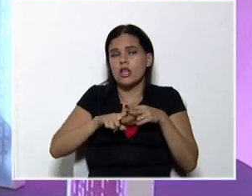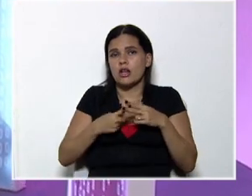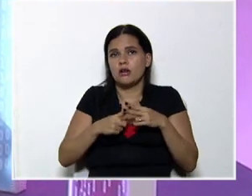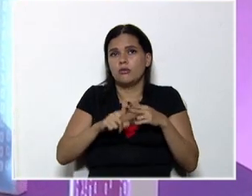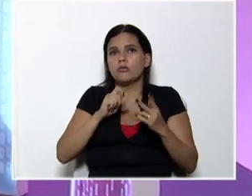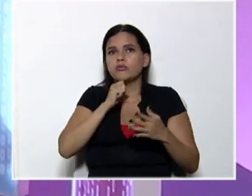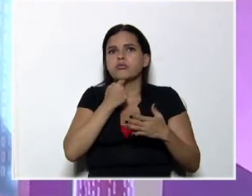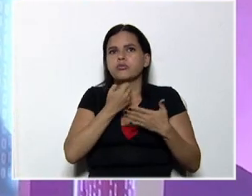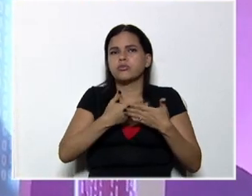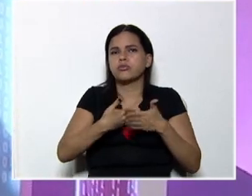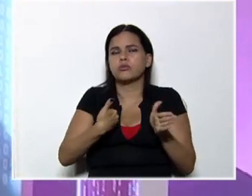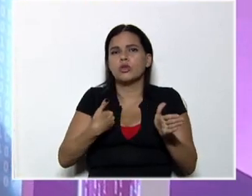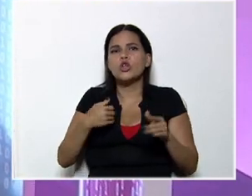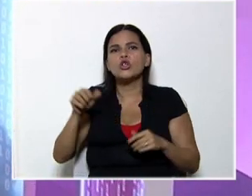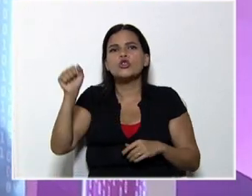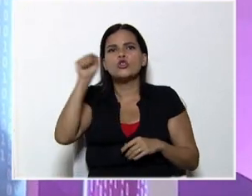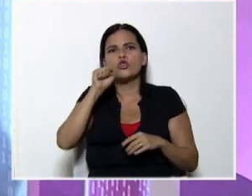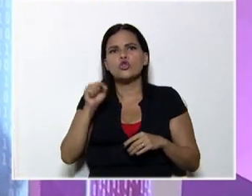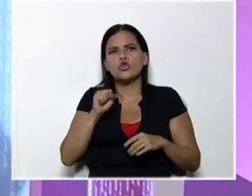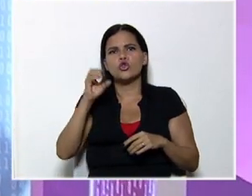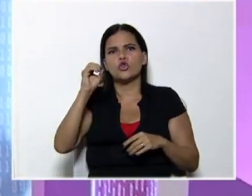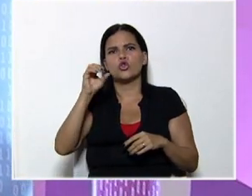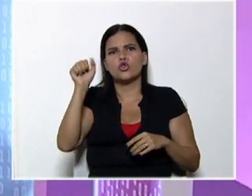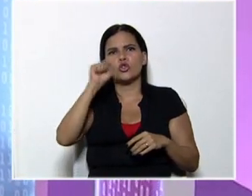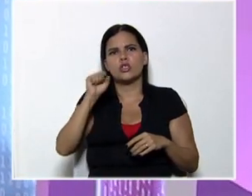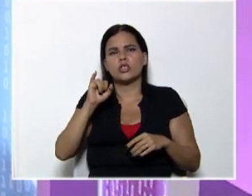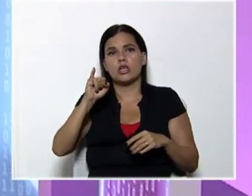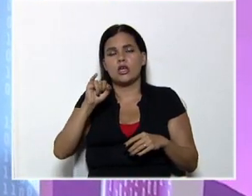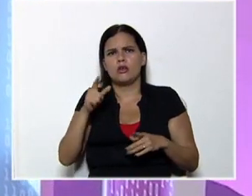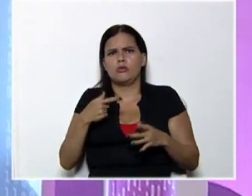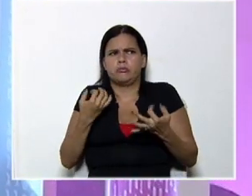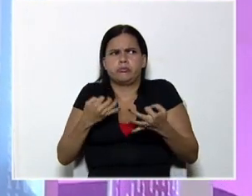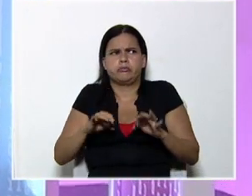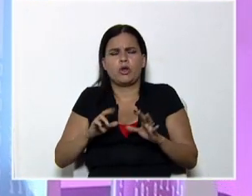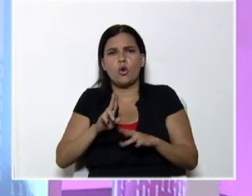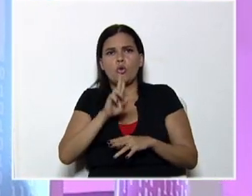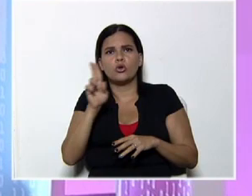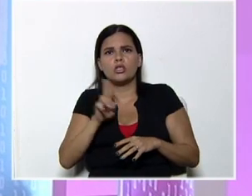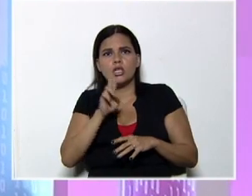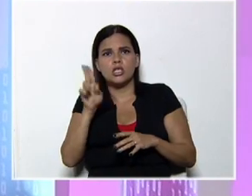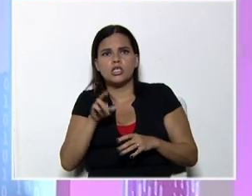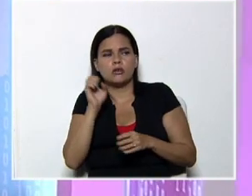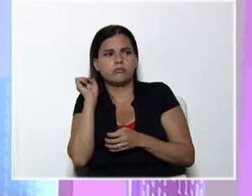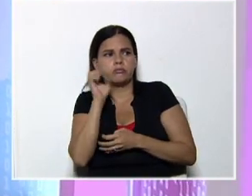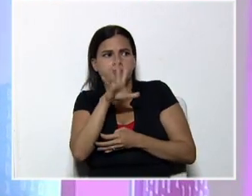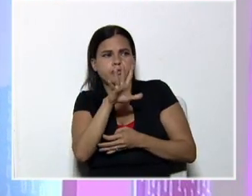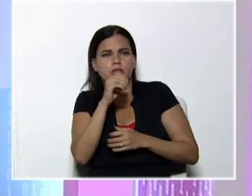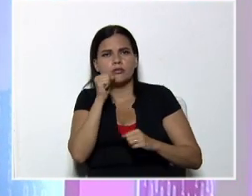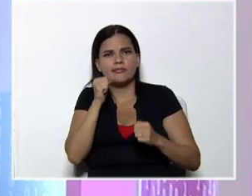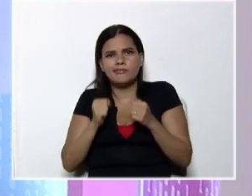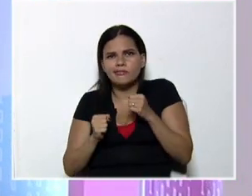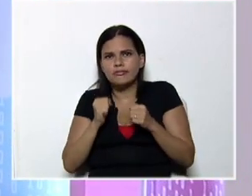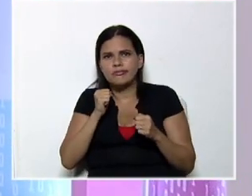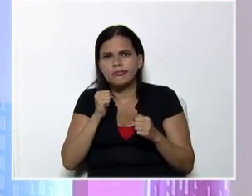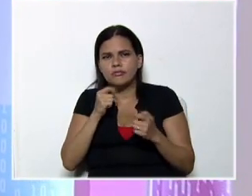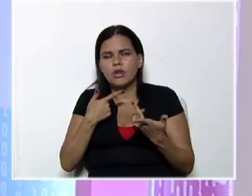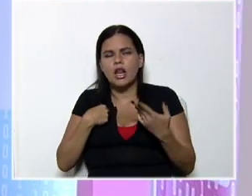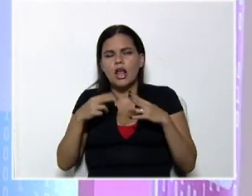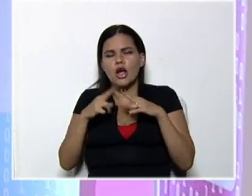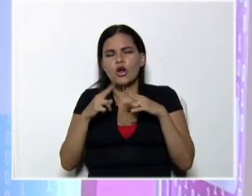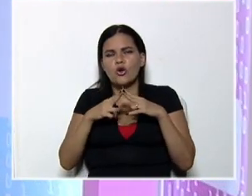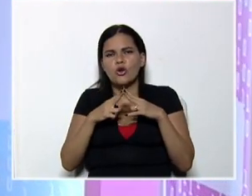abierto SOCI de Inkscape. Es muy usual utilizar presentaciones dinámicas para dar a conocer una información sobre